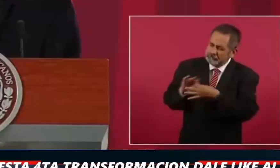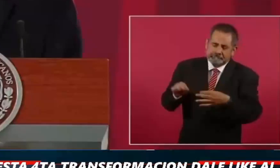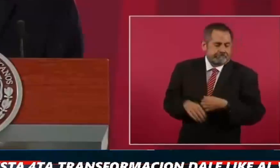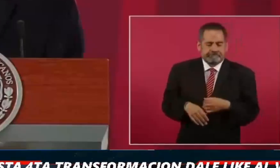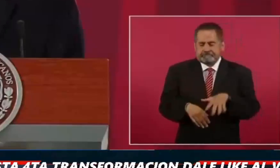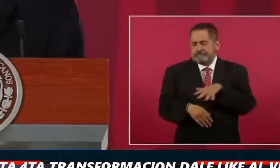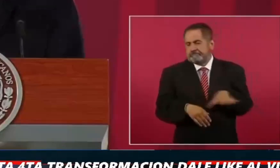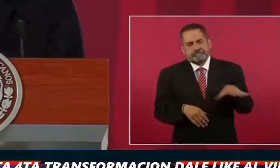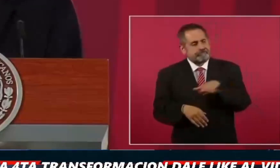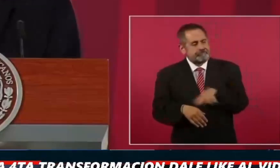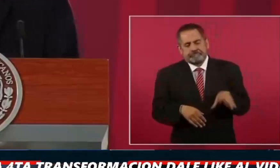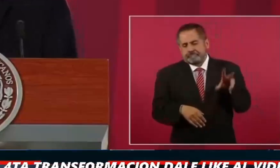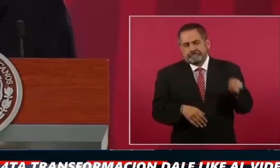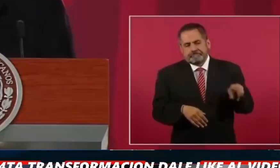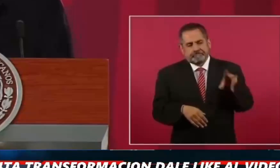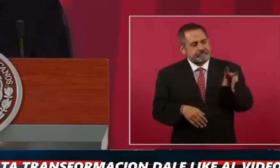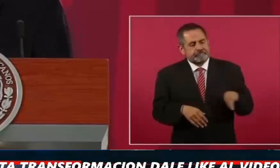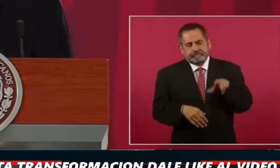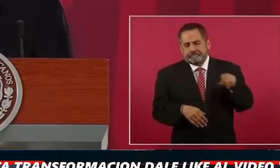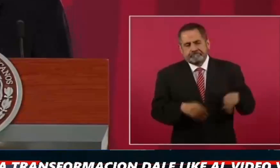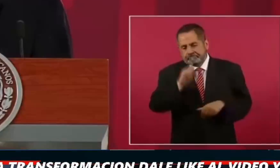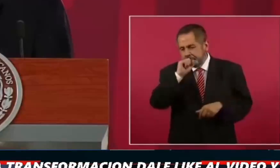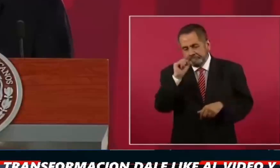respuesta fue la misma.